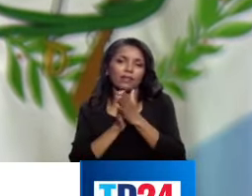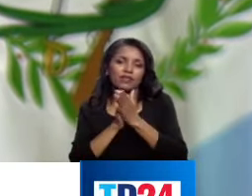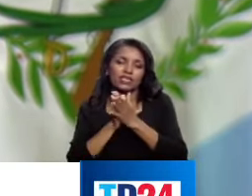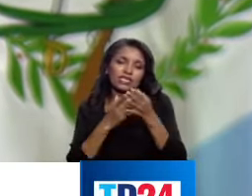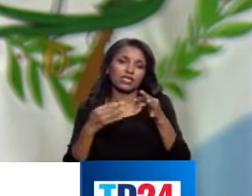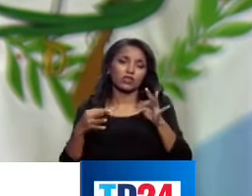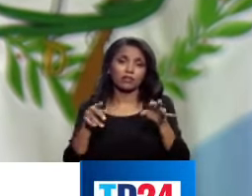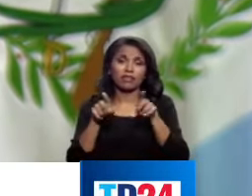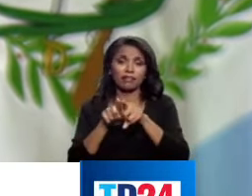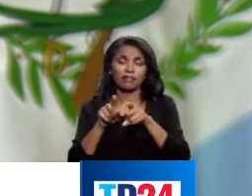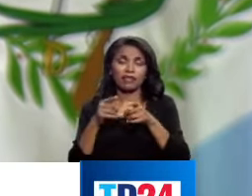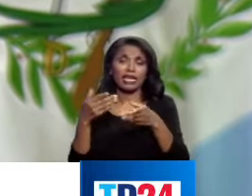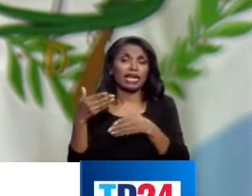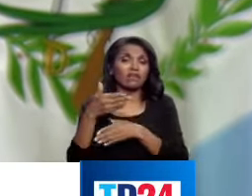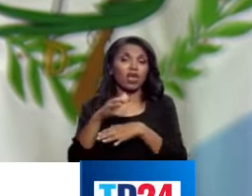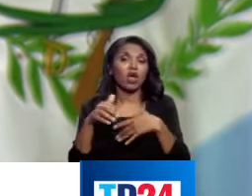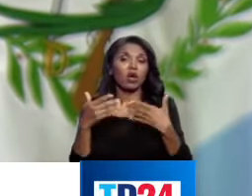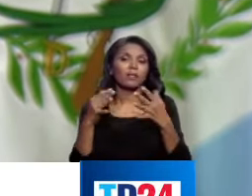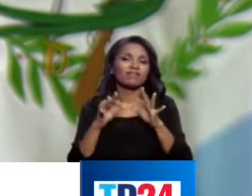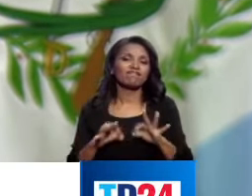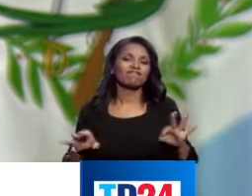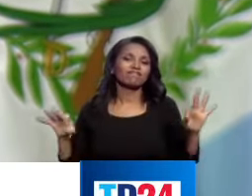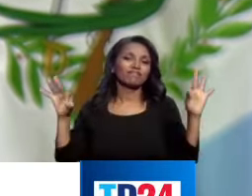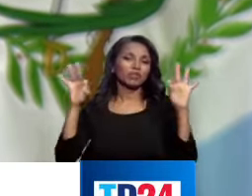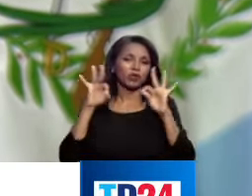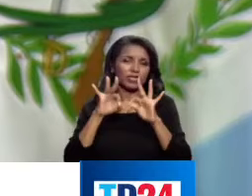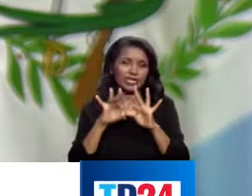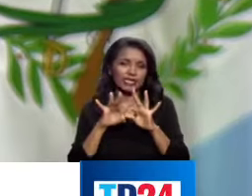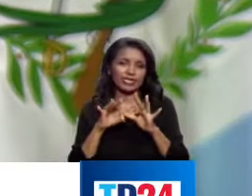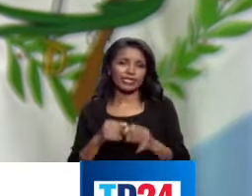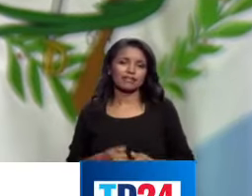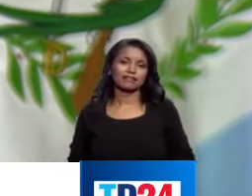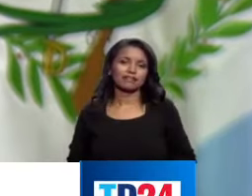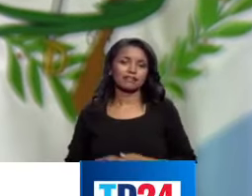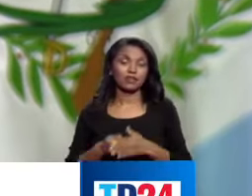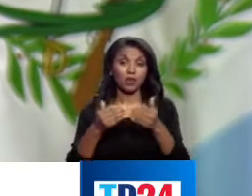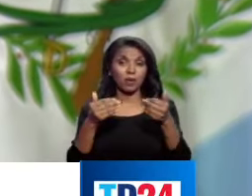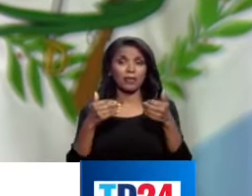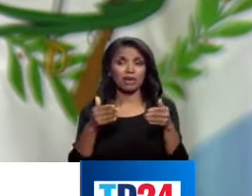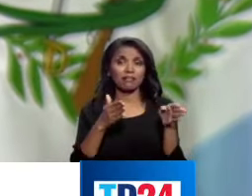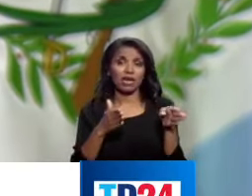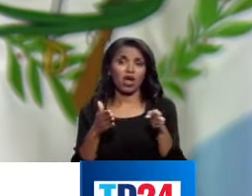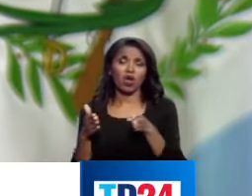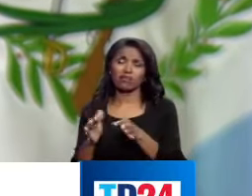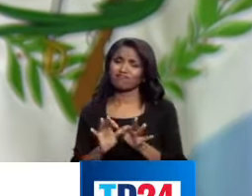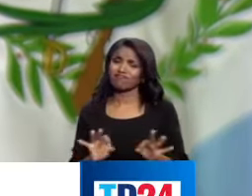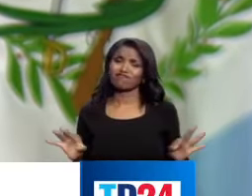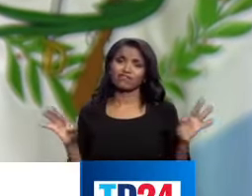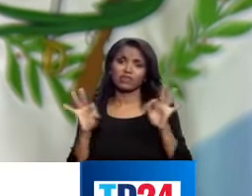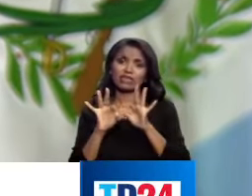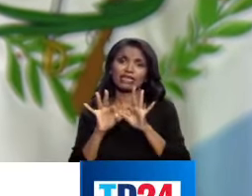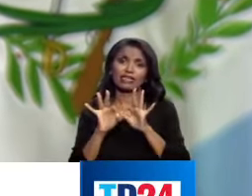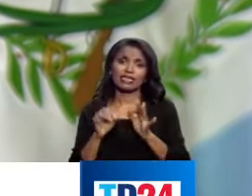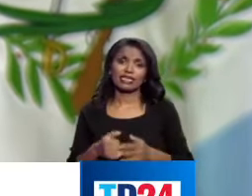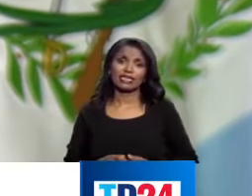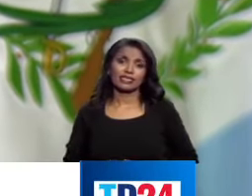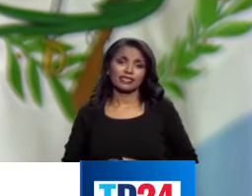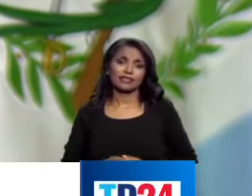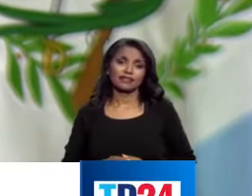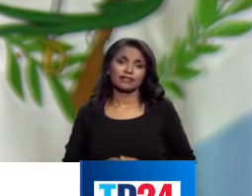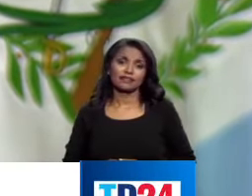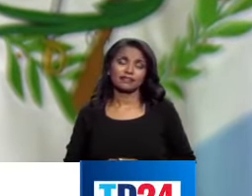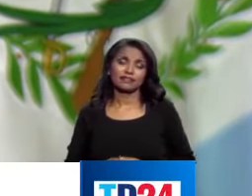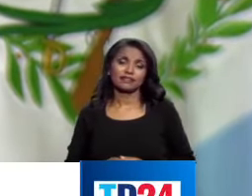del viaje como elemento fundamental, es decir, un Panamá ordenado y planificado.